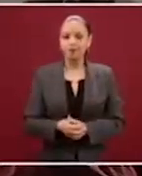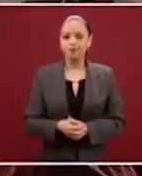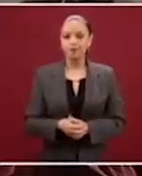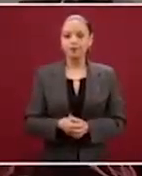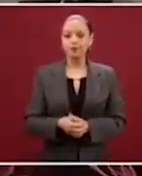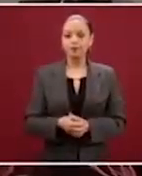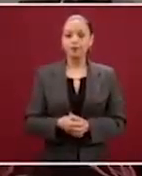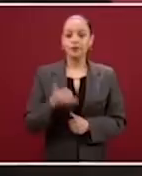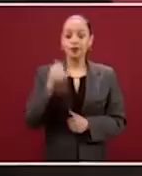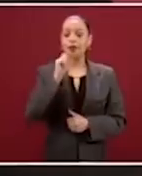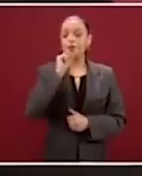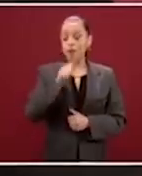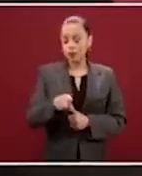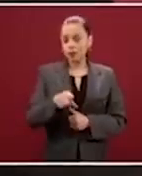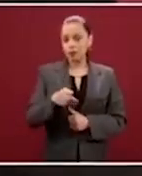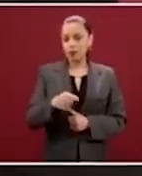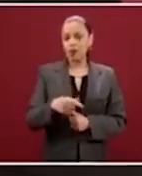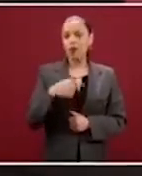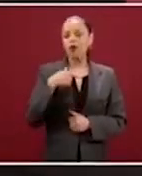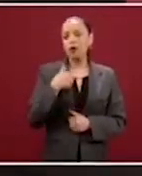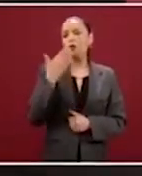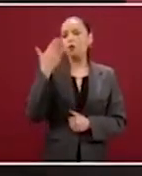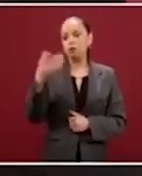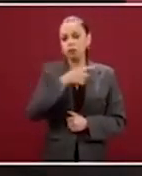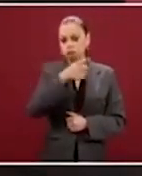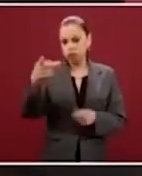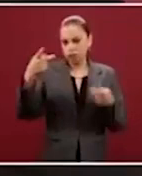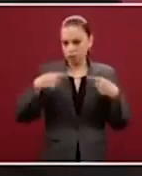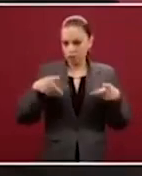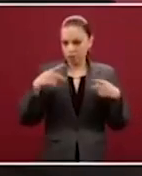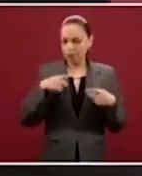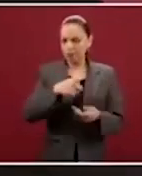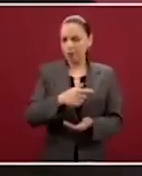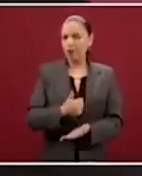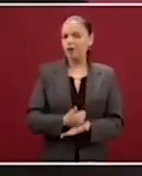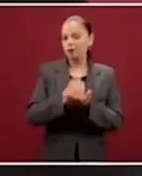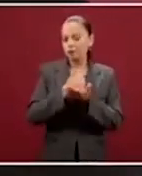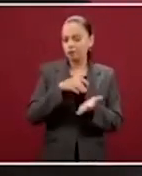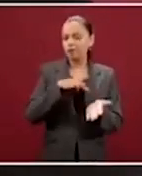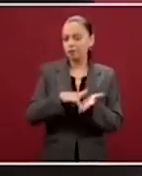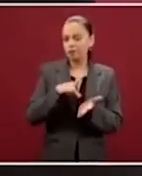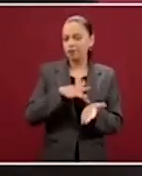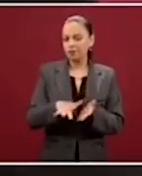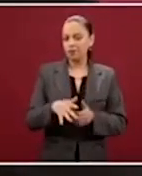pedirle a la gente que nos ayude. Sí, ya desde ayer